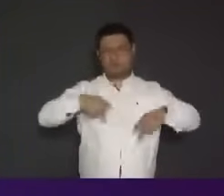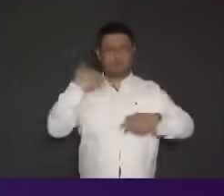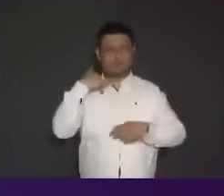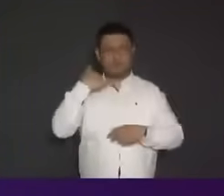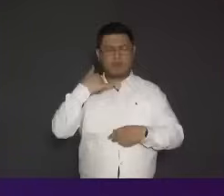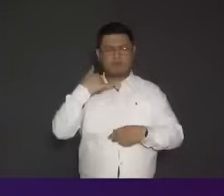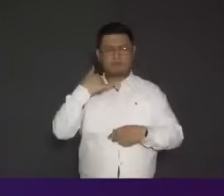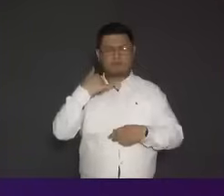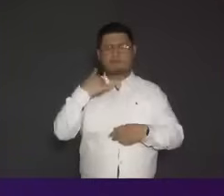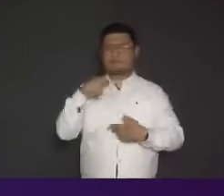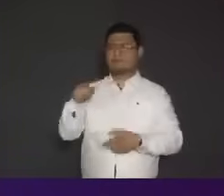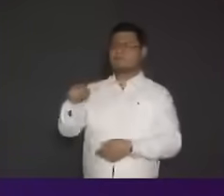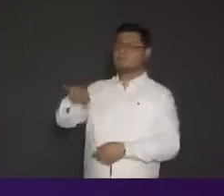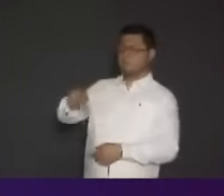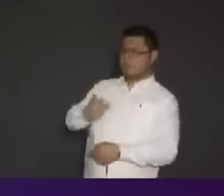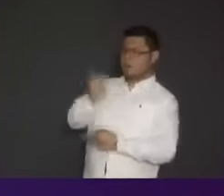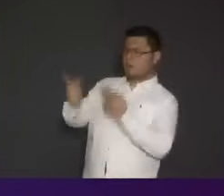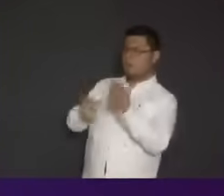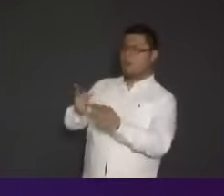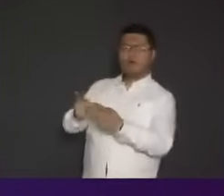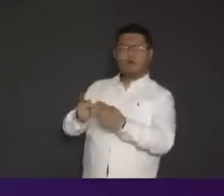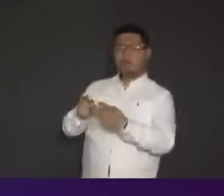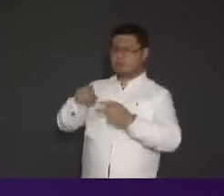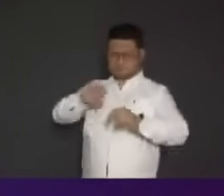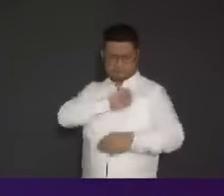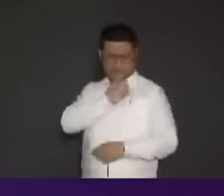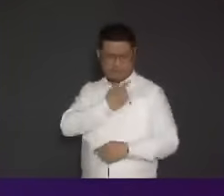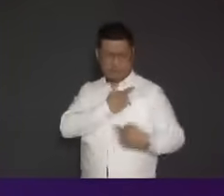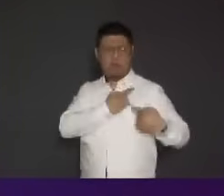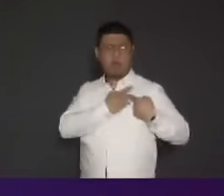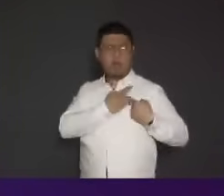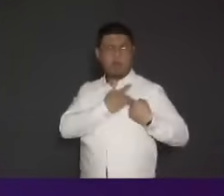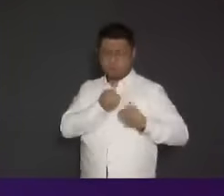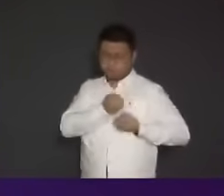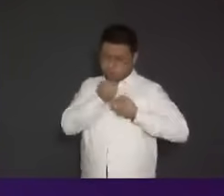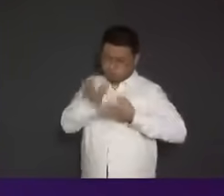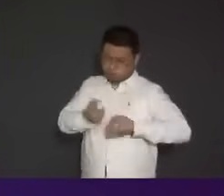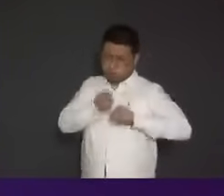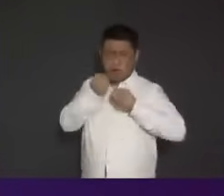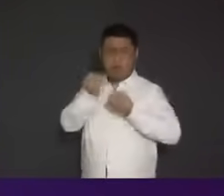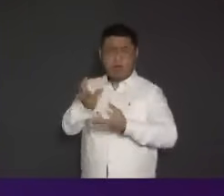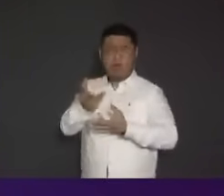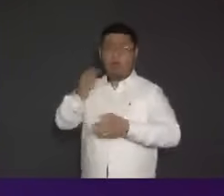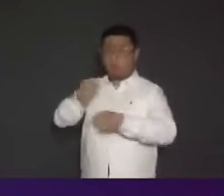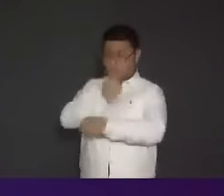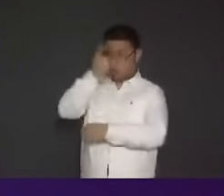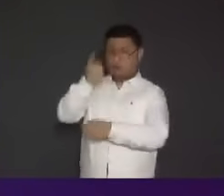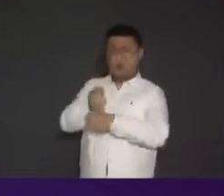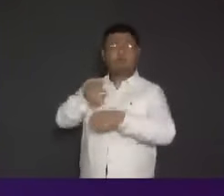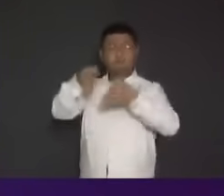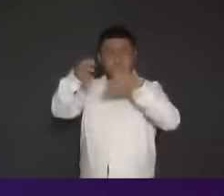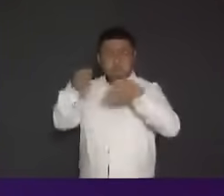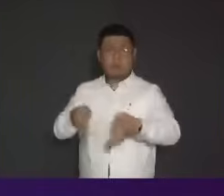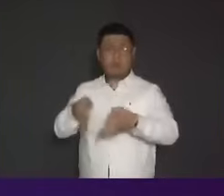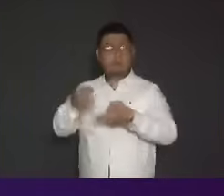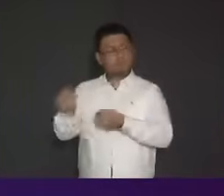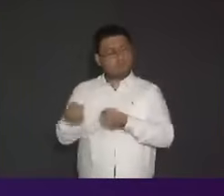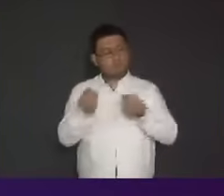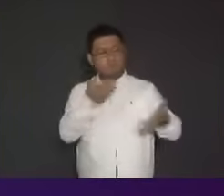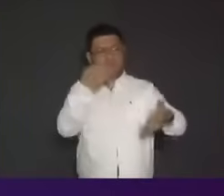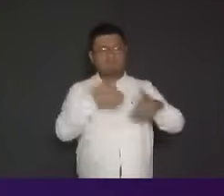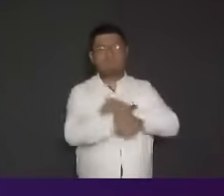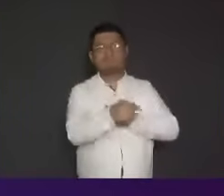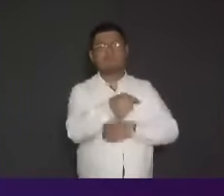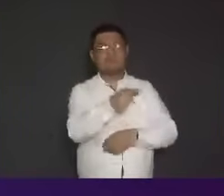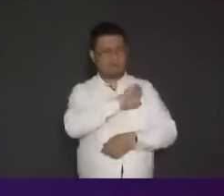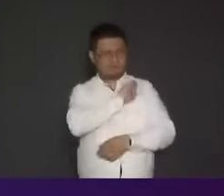les interesa saber cómo van a garantizar la calidad y cantidad de acceso a servicios de salud en el estado. Y